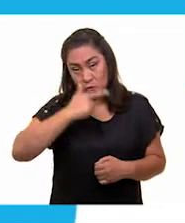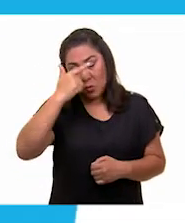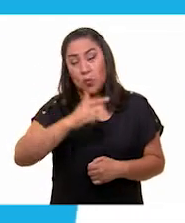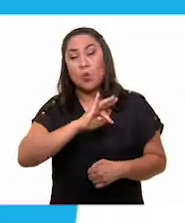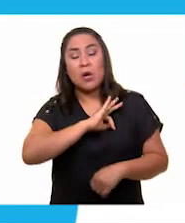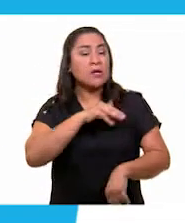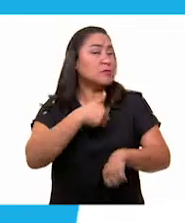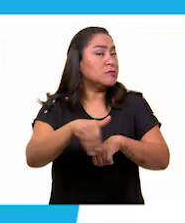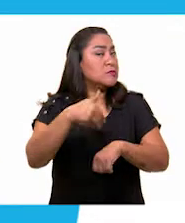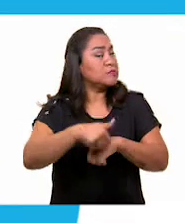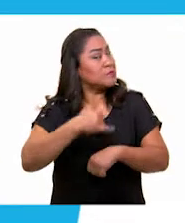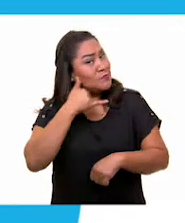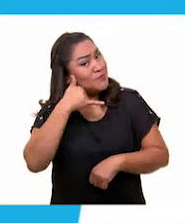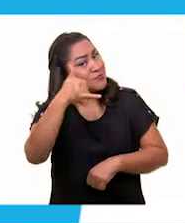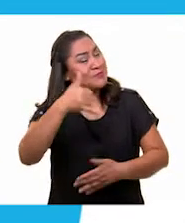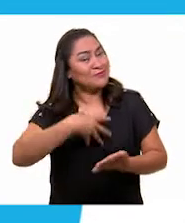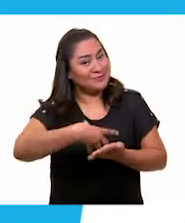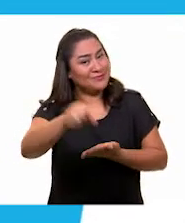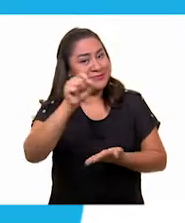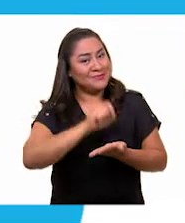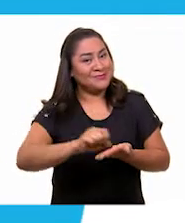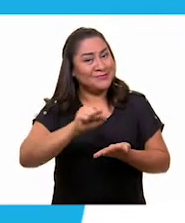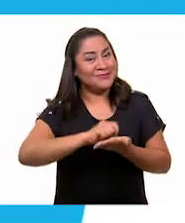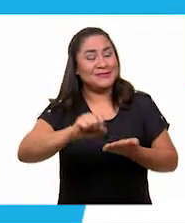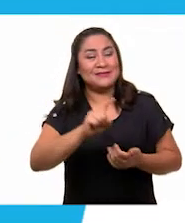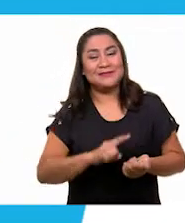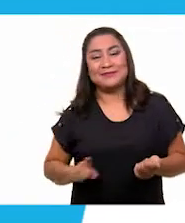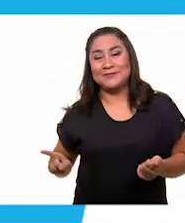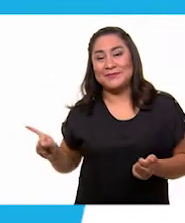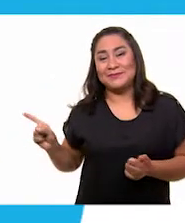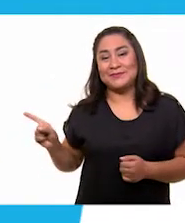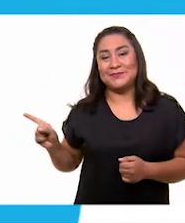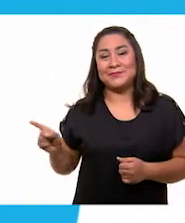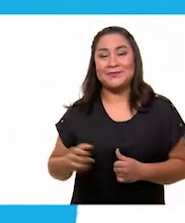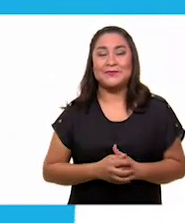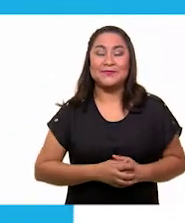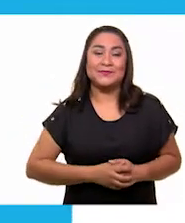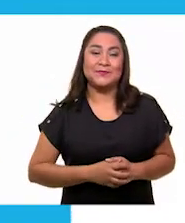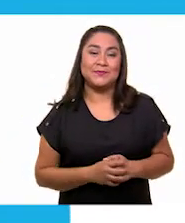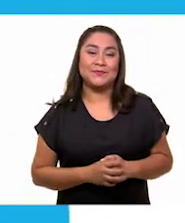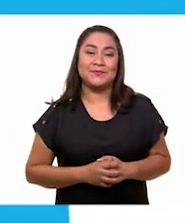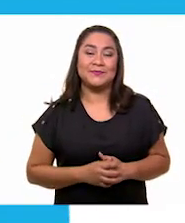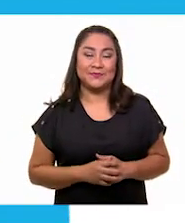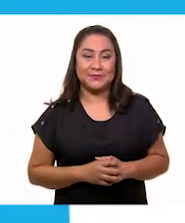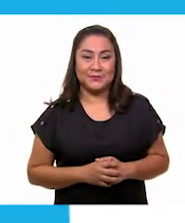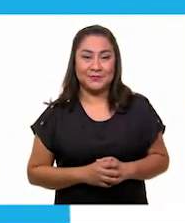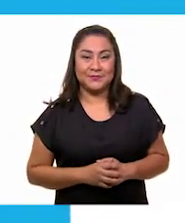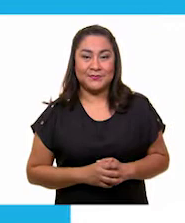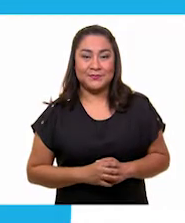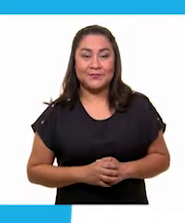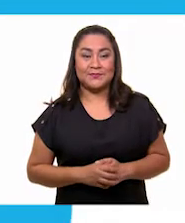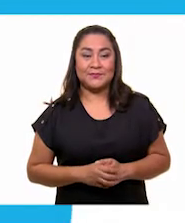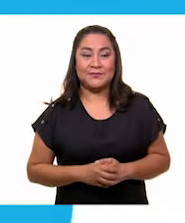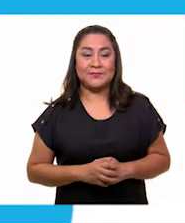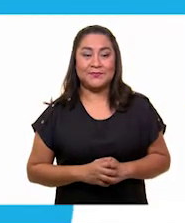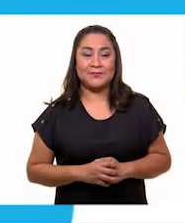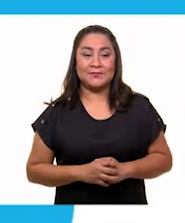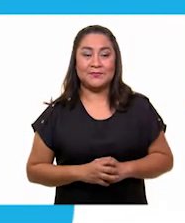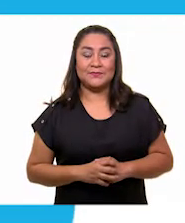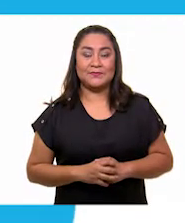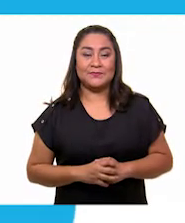horas al teléfono 55 41 72 04